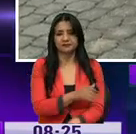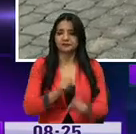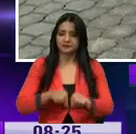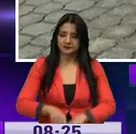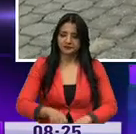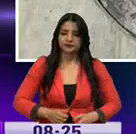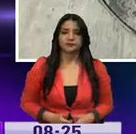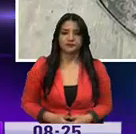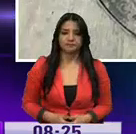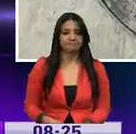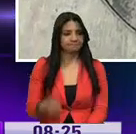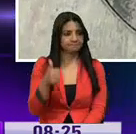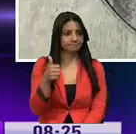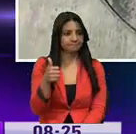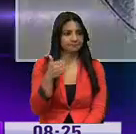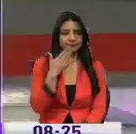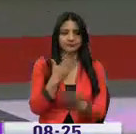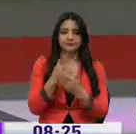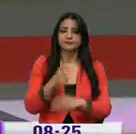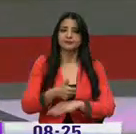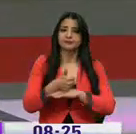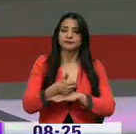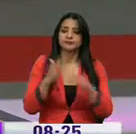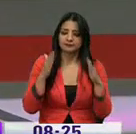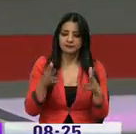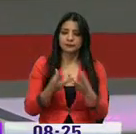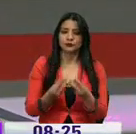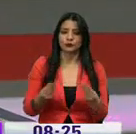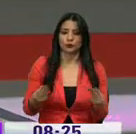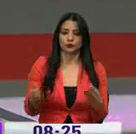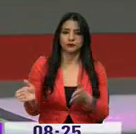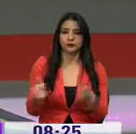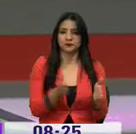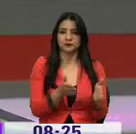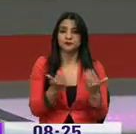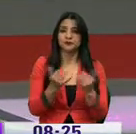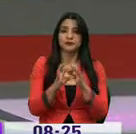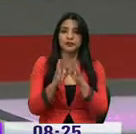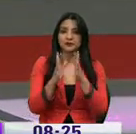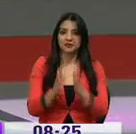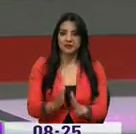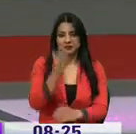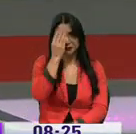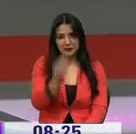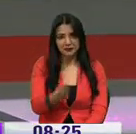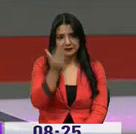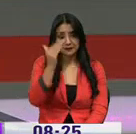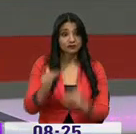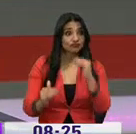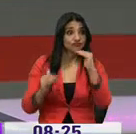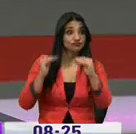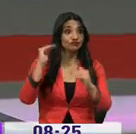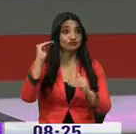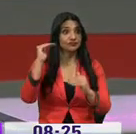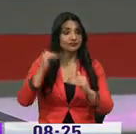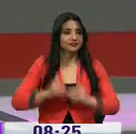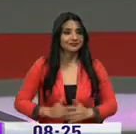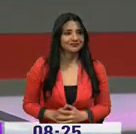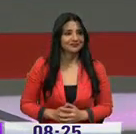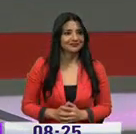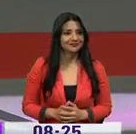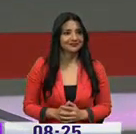cabeza. Pulgar en alto. Gracias, autoridades, en favor de nuestros vecinos. Mi querida Mahamia, peleando. ¿Cómo